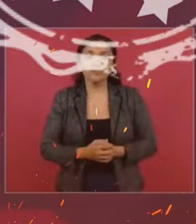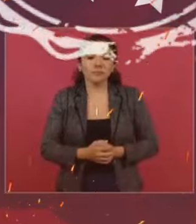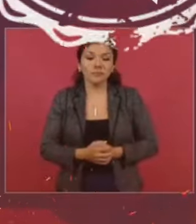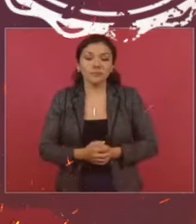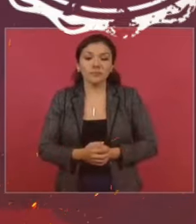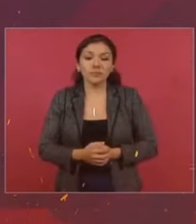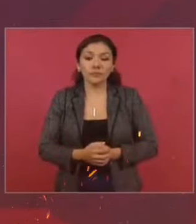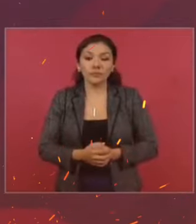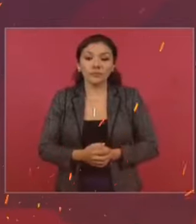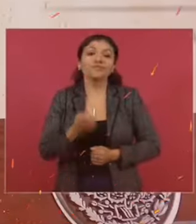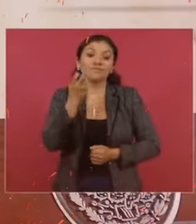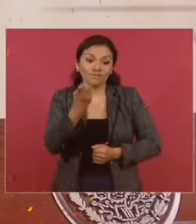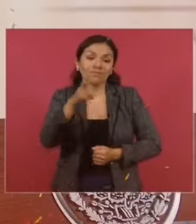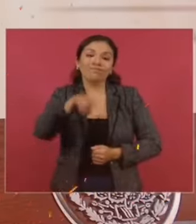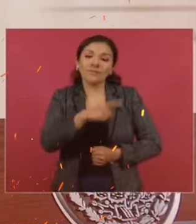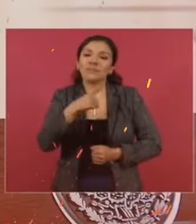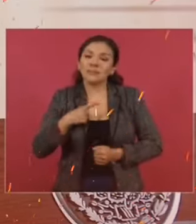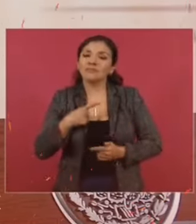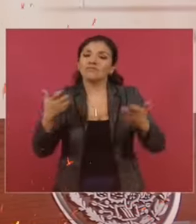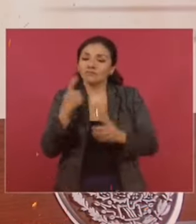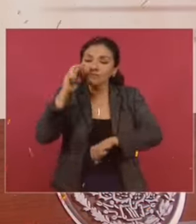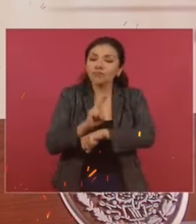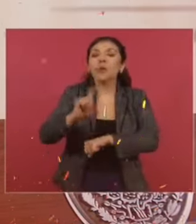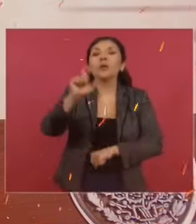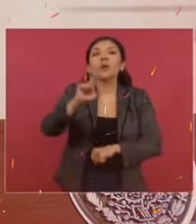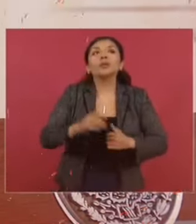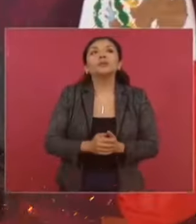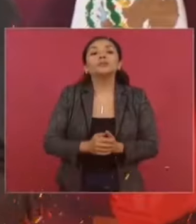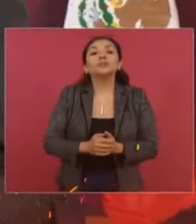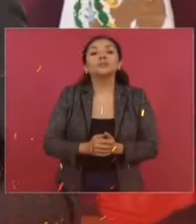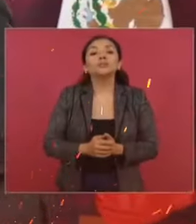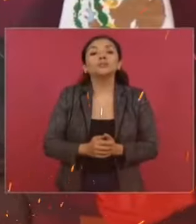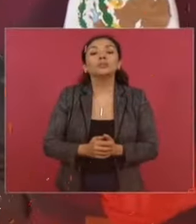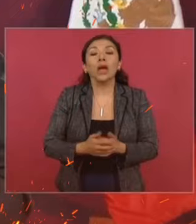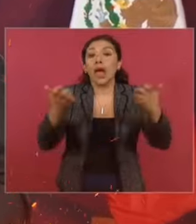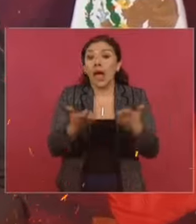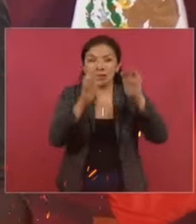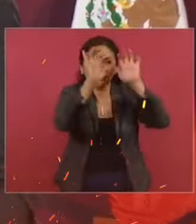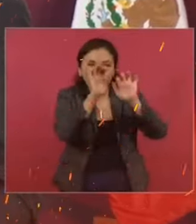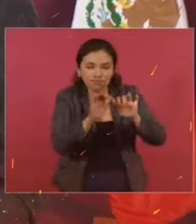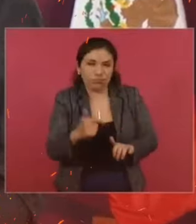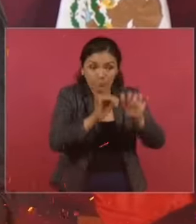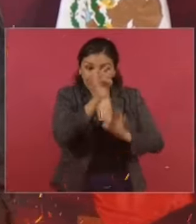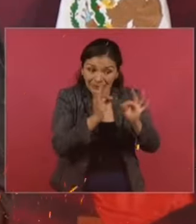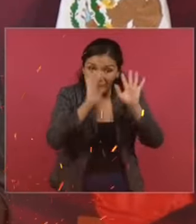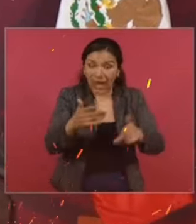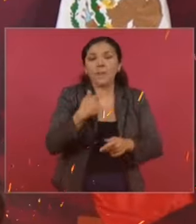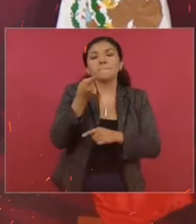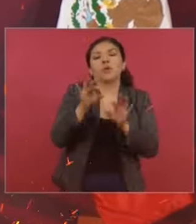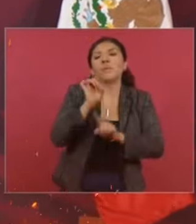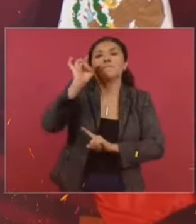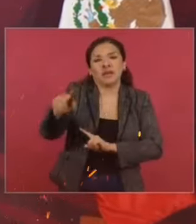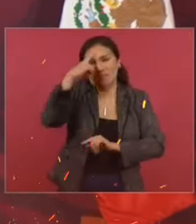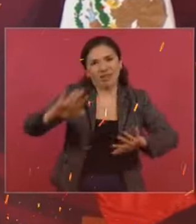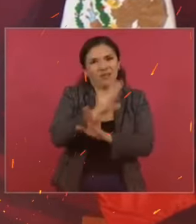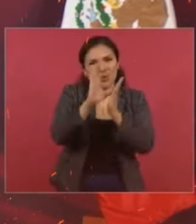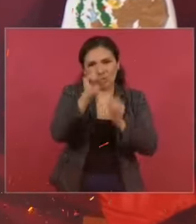Entonces, son de las cosas que se tienen que tomar en cuenta cuando se termine de elaborar la iniciativa que voy a enviar de reforma